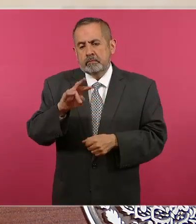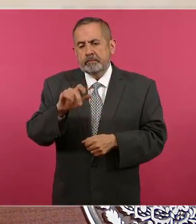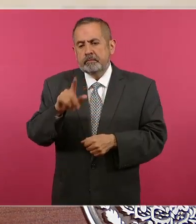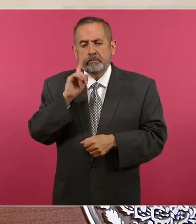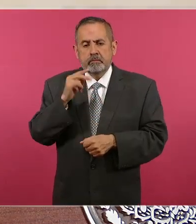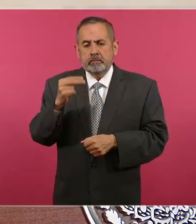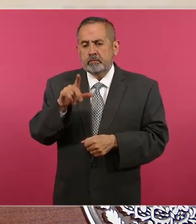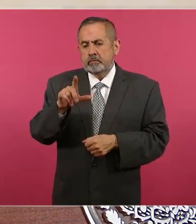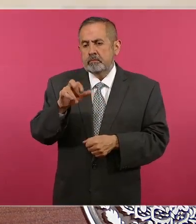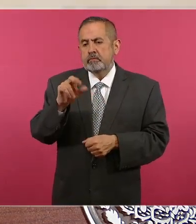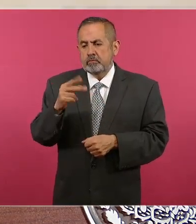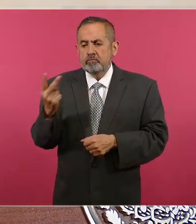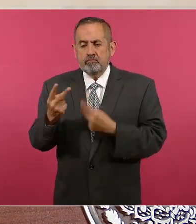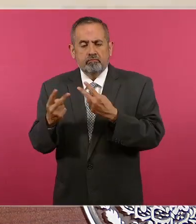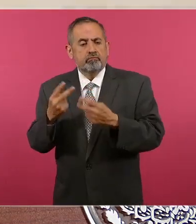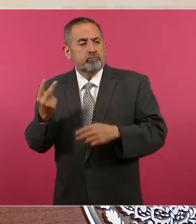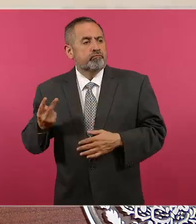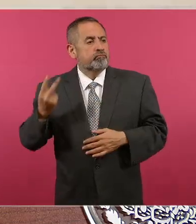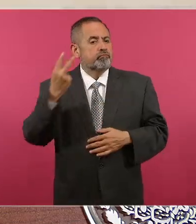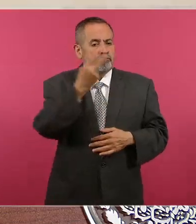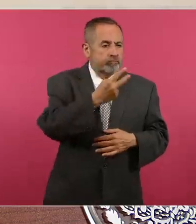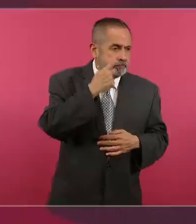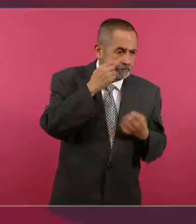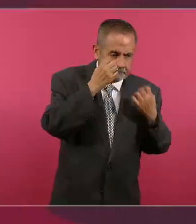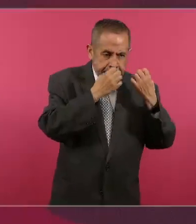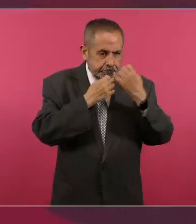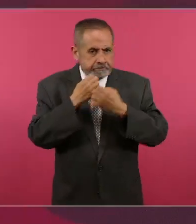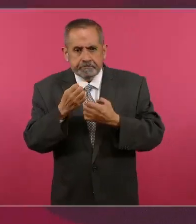Laura Velázquez, van a hacer